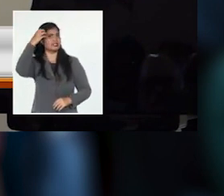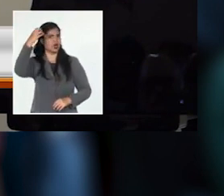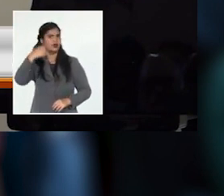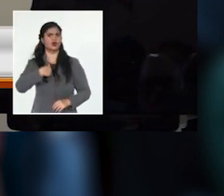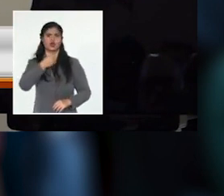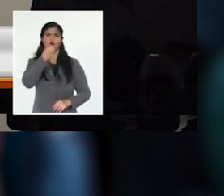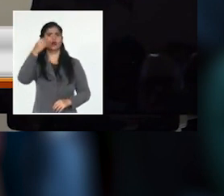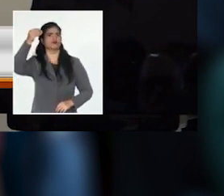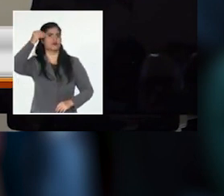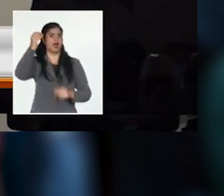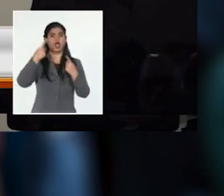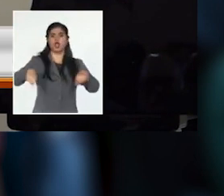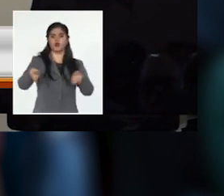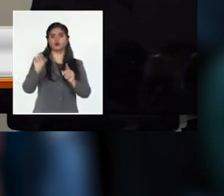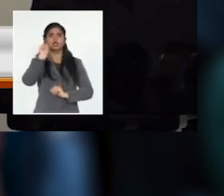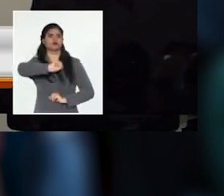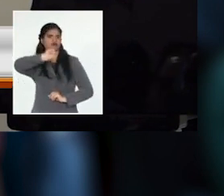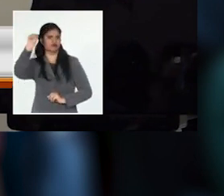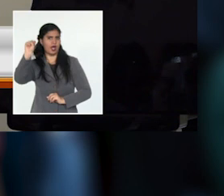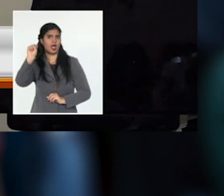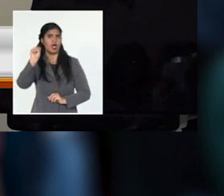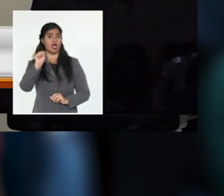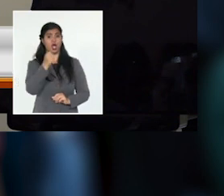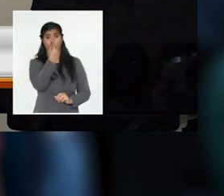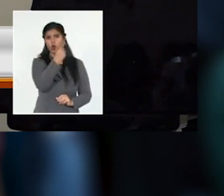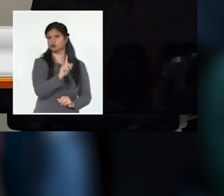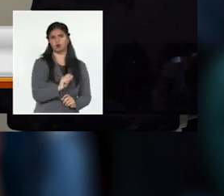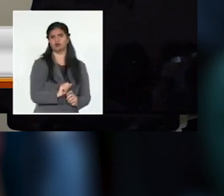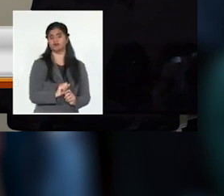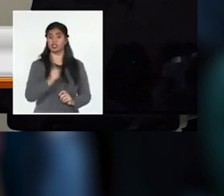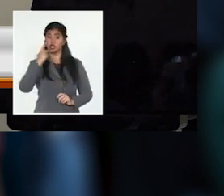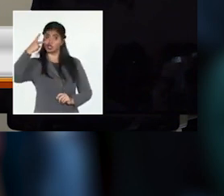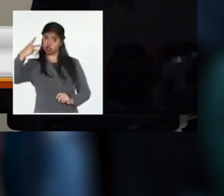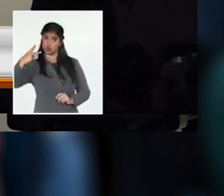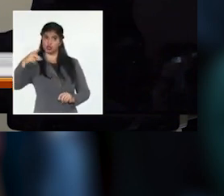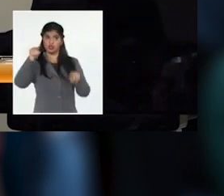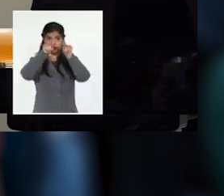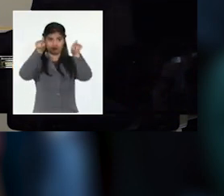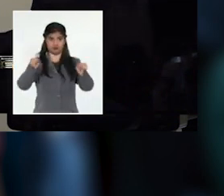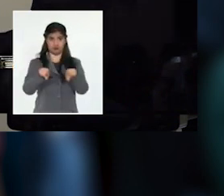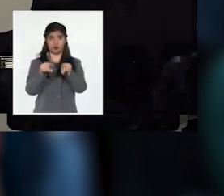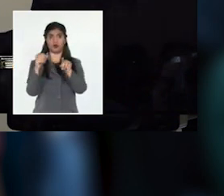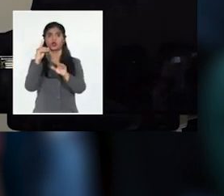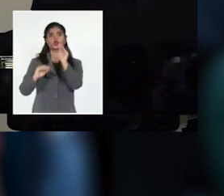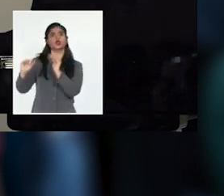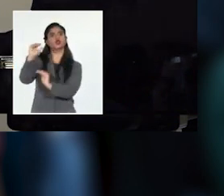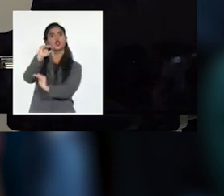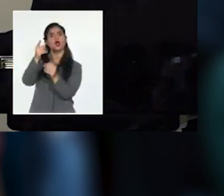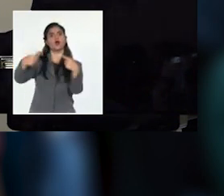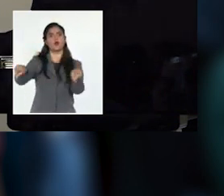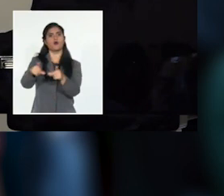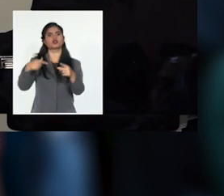música, tener dos, no solo uno, tener dos doctorados en música